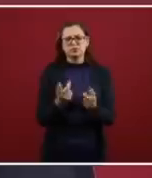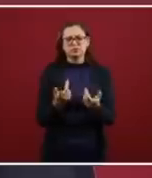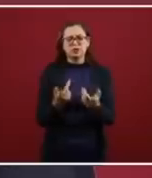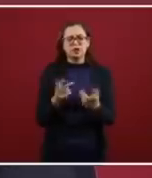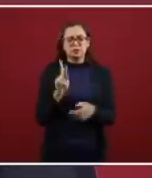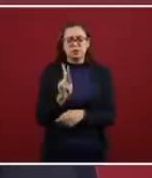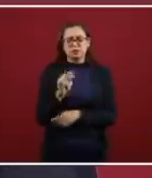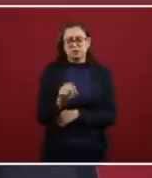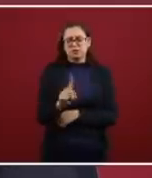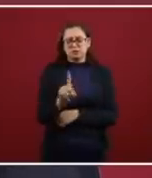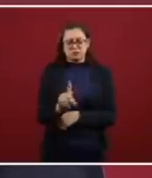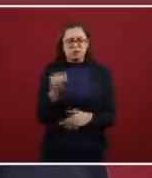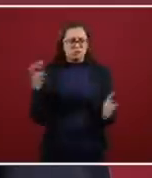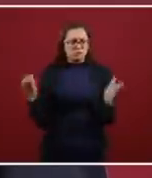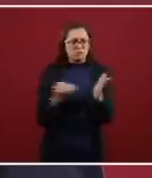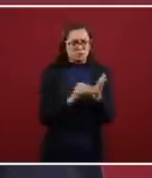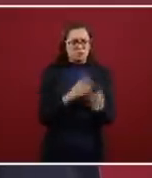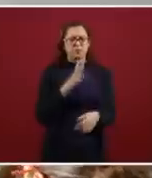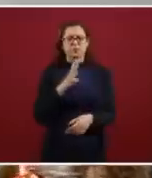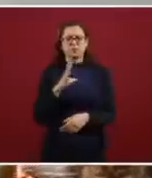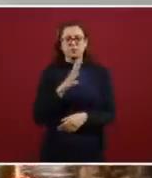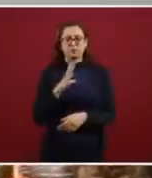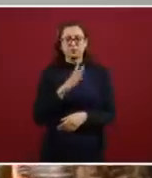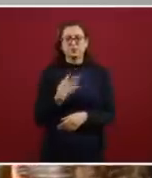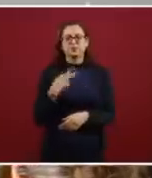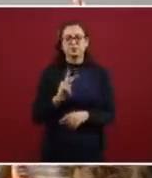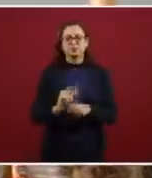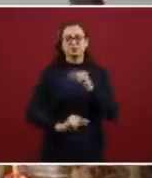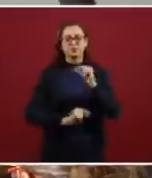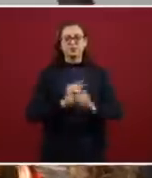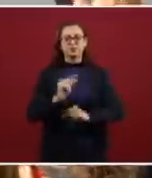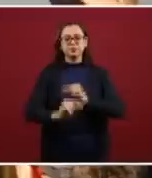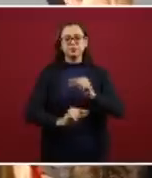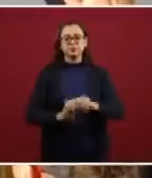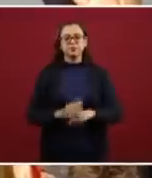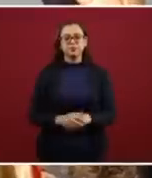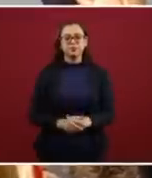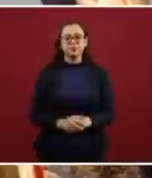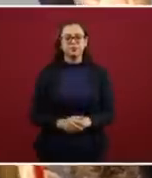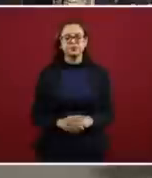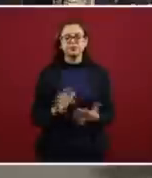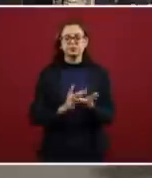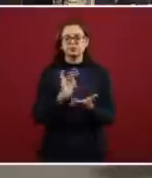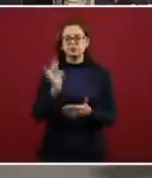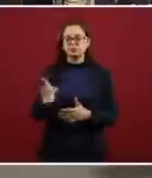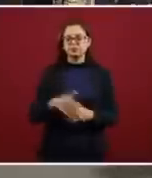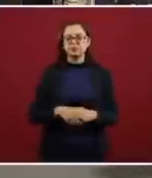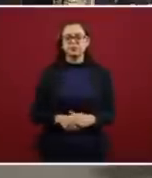desarrollo, pero vamos poco a poco. Gracias.